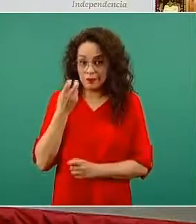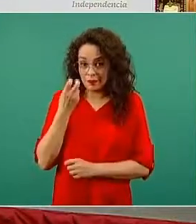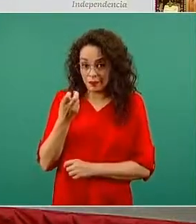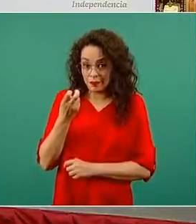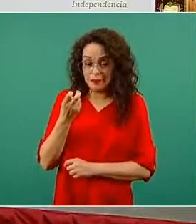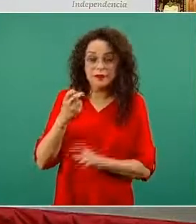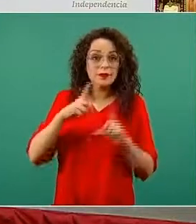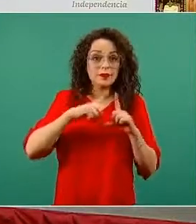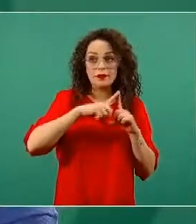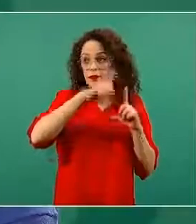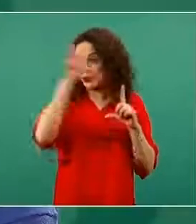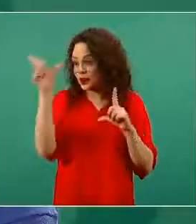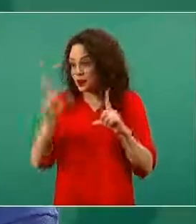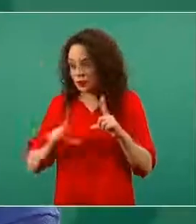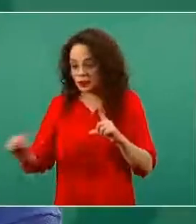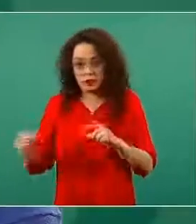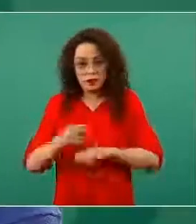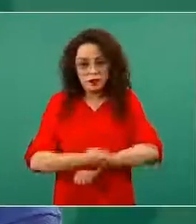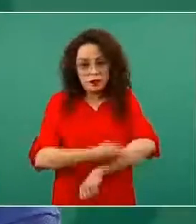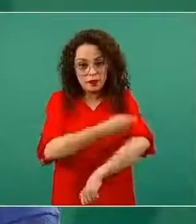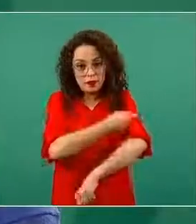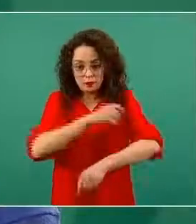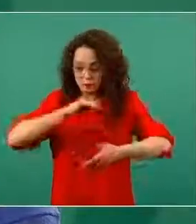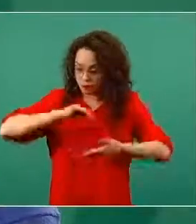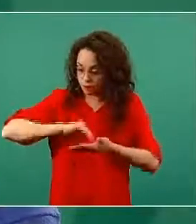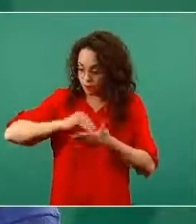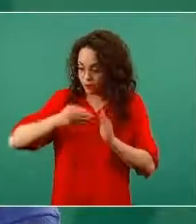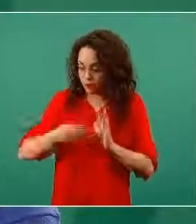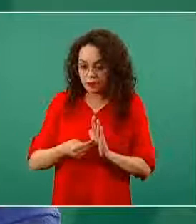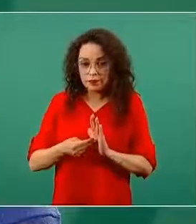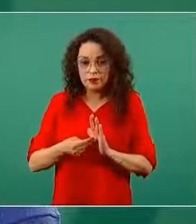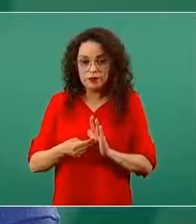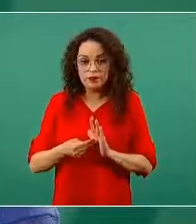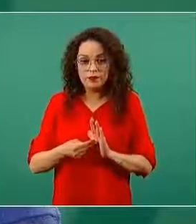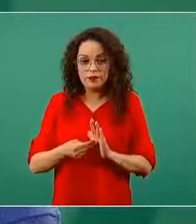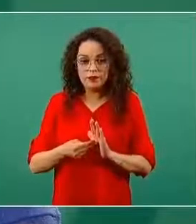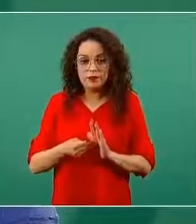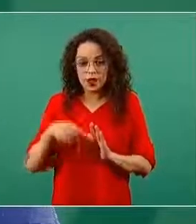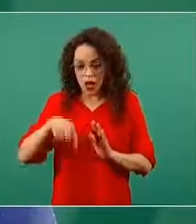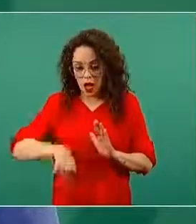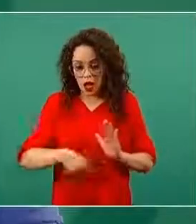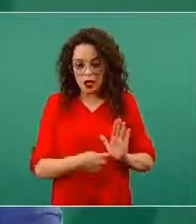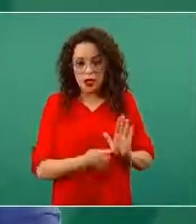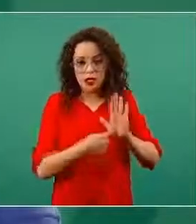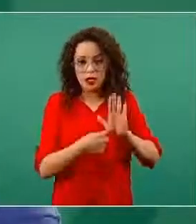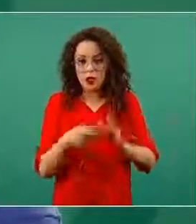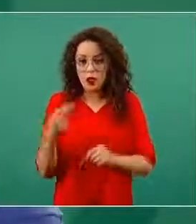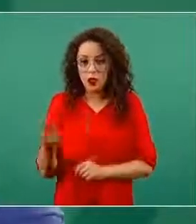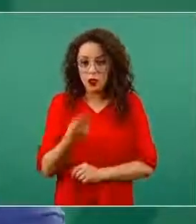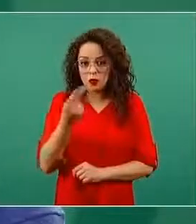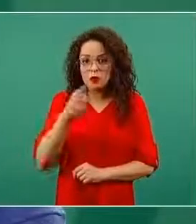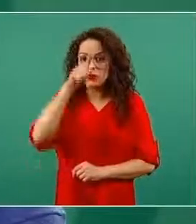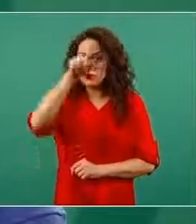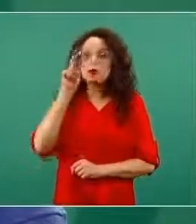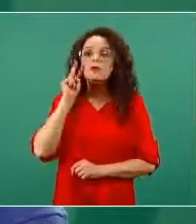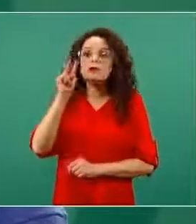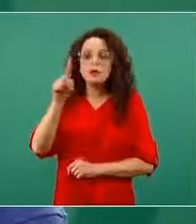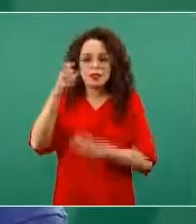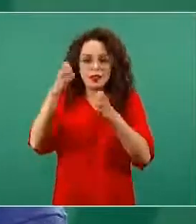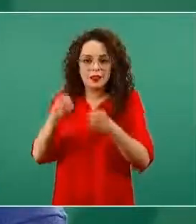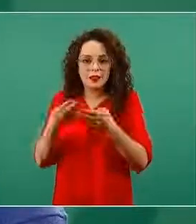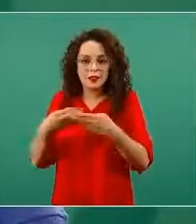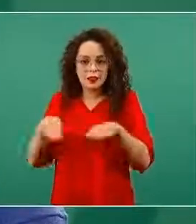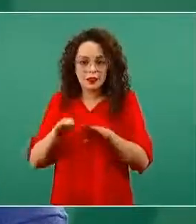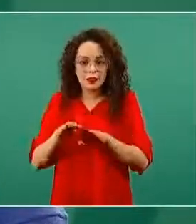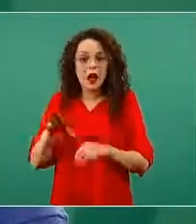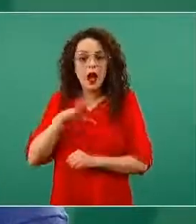estrategia nacional de vacunación que se ha presentado a ustedes en casa, se basa en